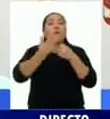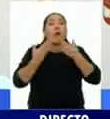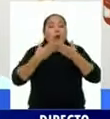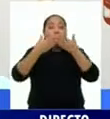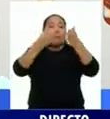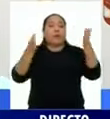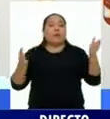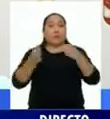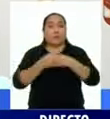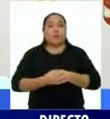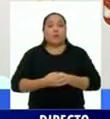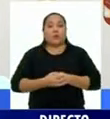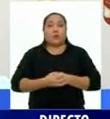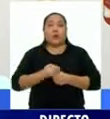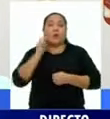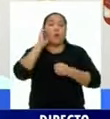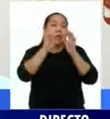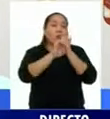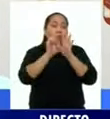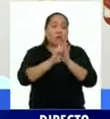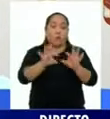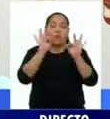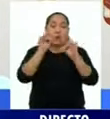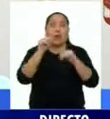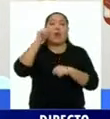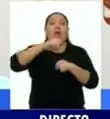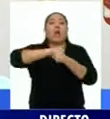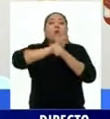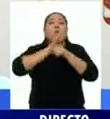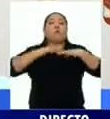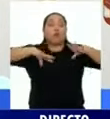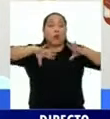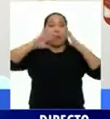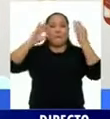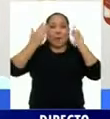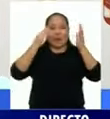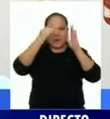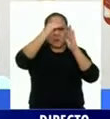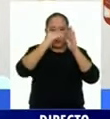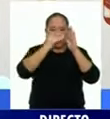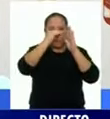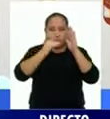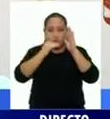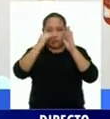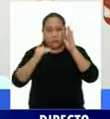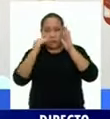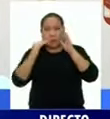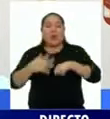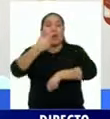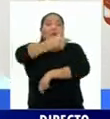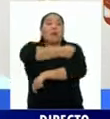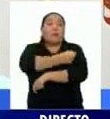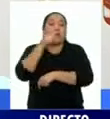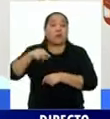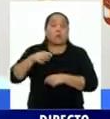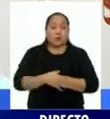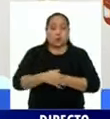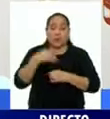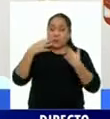apertura. Como afortunadamente la pandemia parece estar cediendo, la vacunación